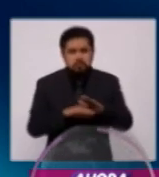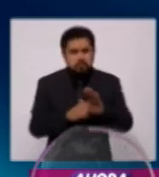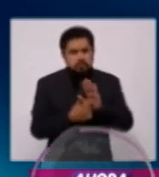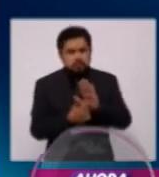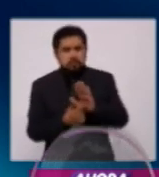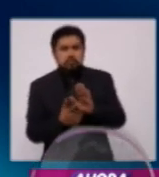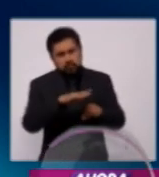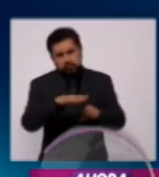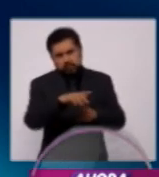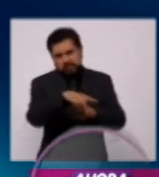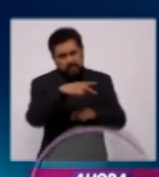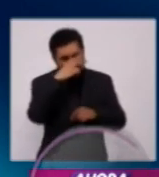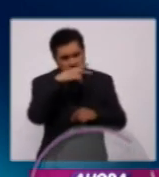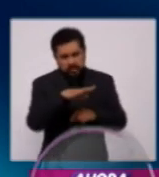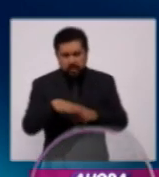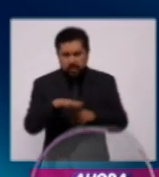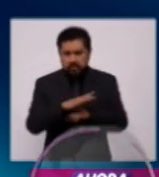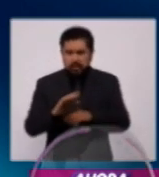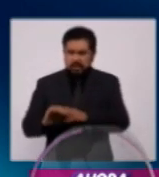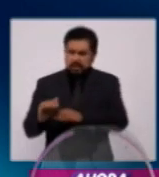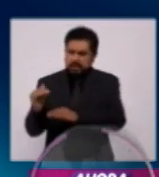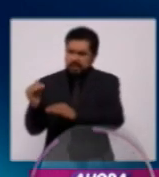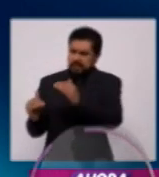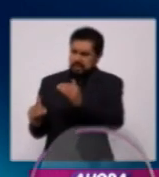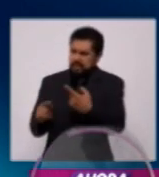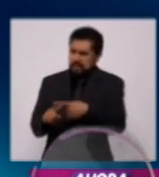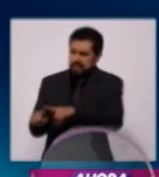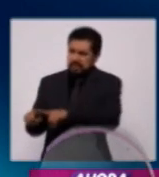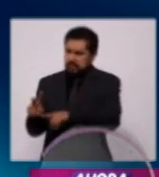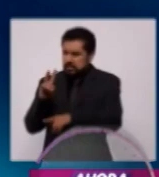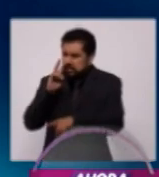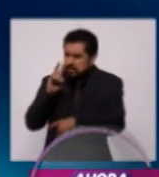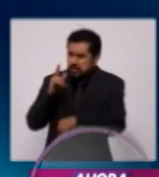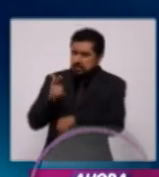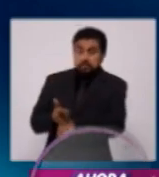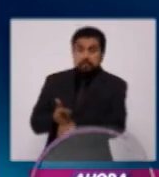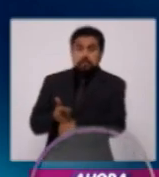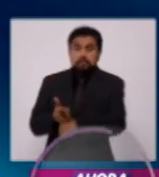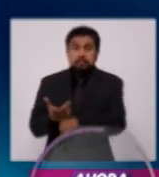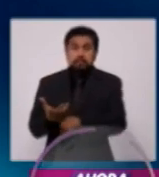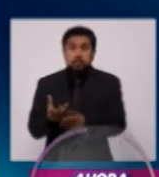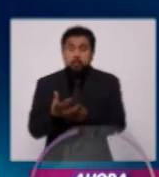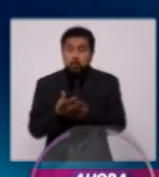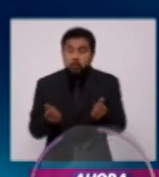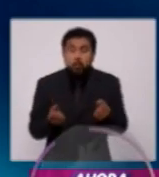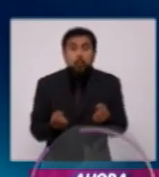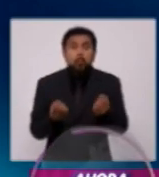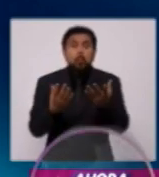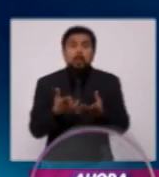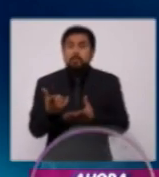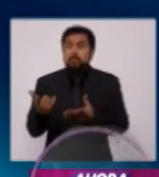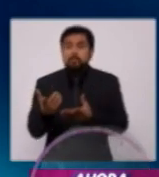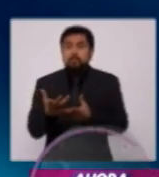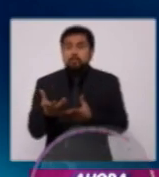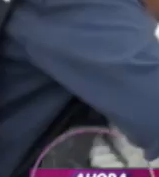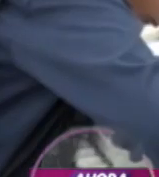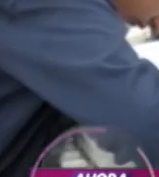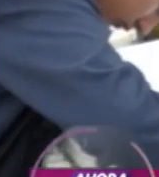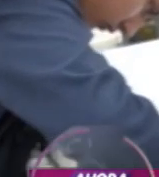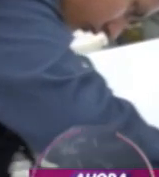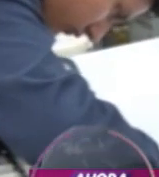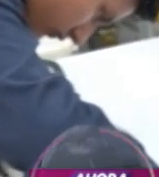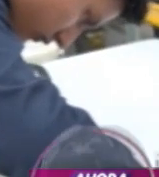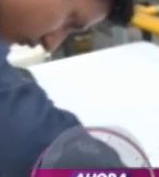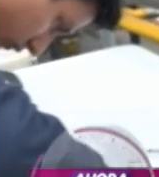corriente promedio trimestral en Tlaxcala fue de 46.295 pesos en 2022, ubicándola entre las